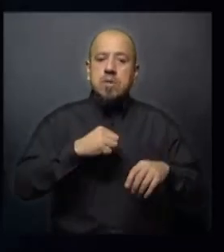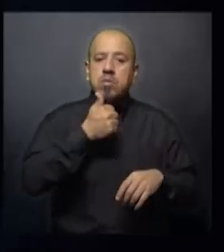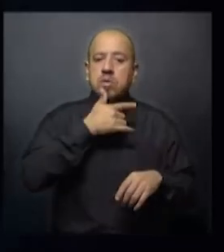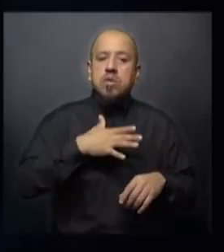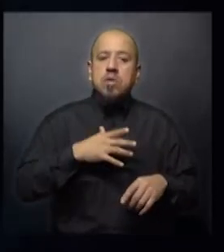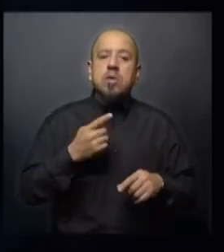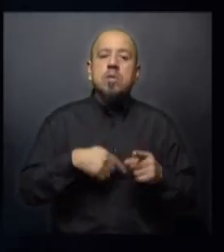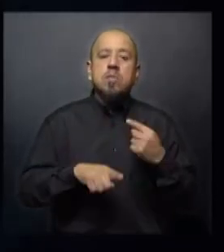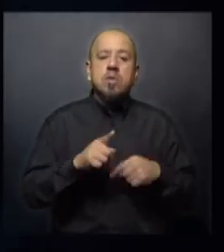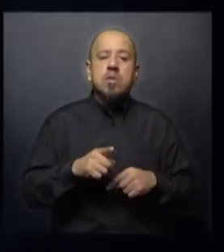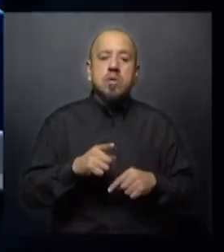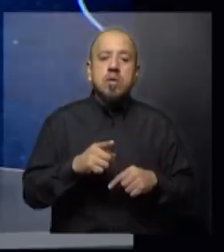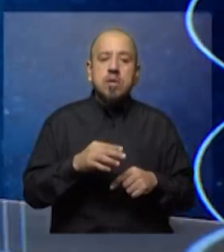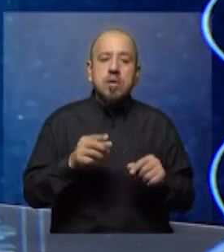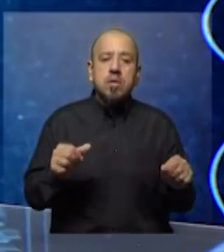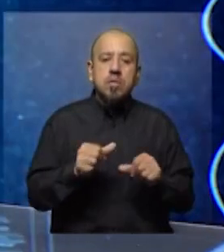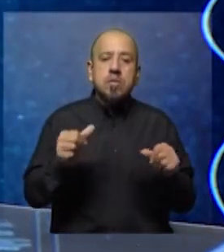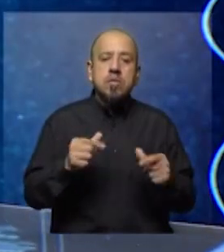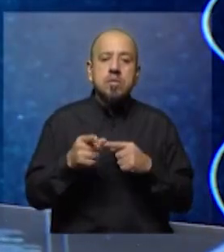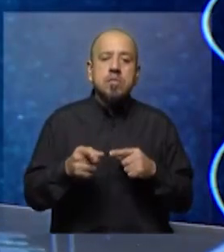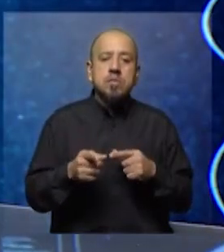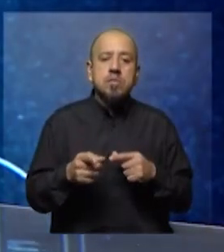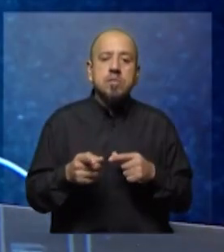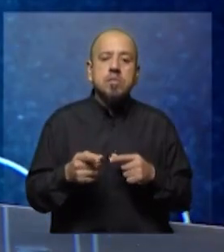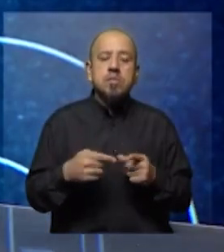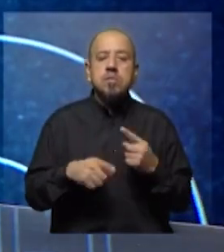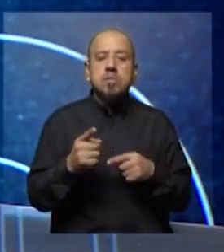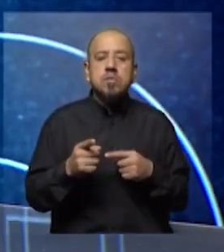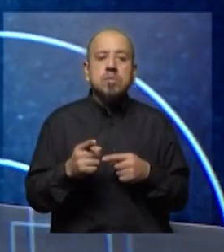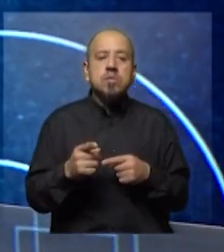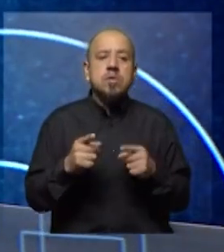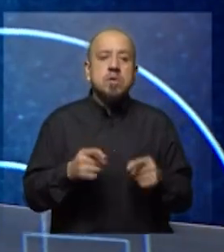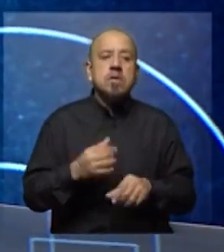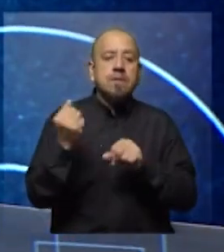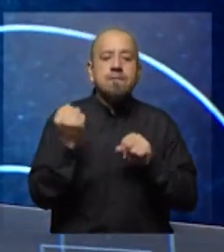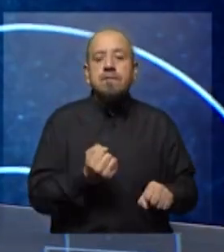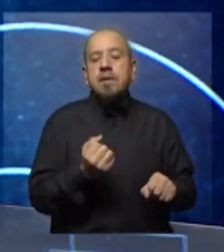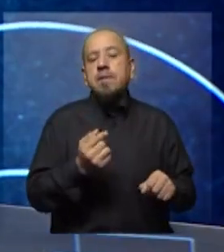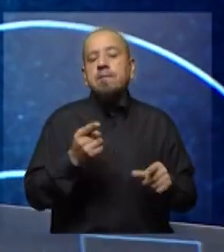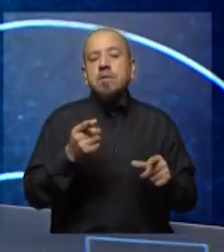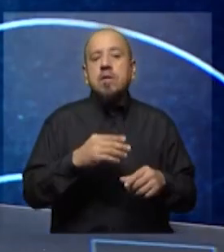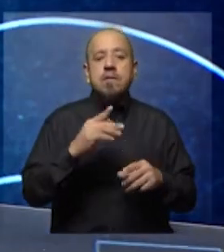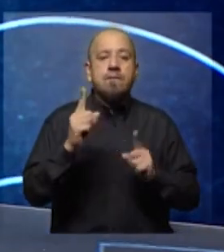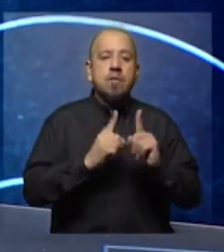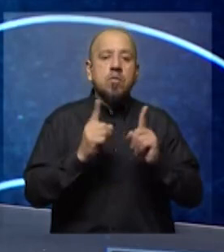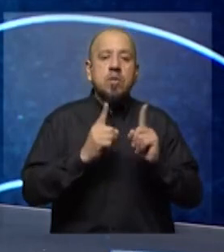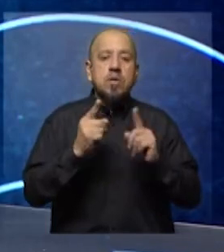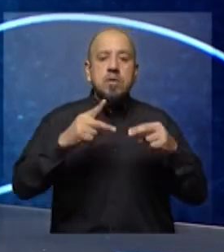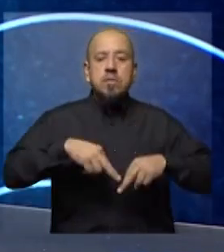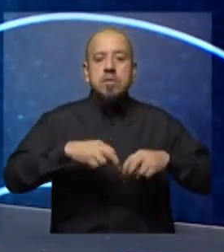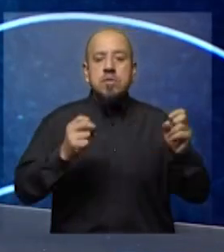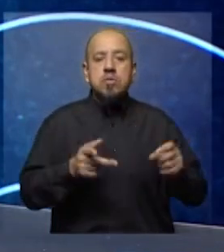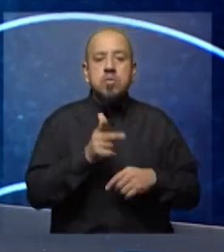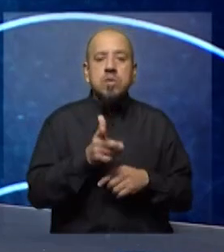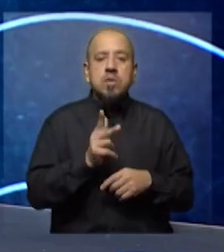pero él funda como bien se planteó anteriormente fue su ley esta facultad de la investigación sobre todo humanidades